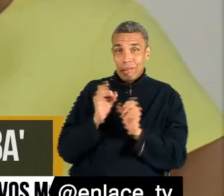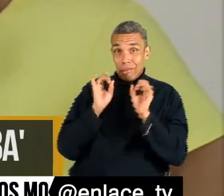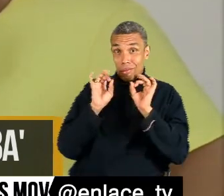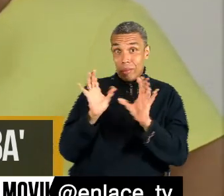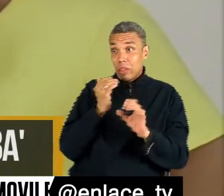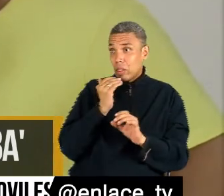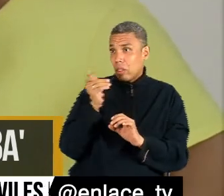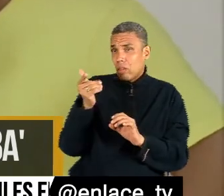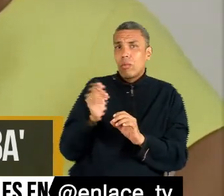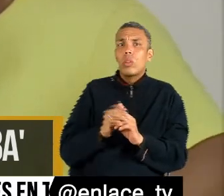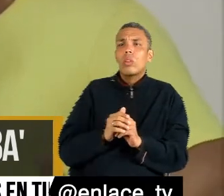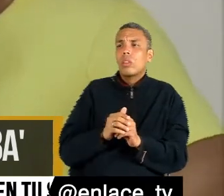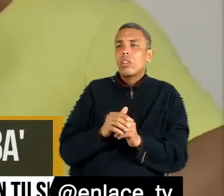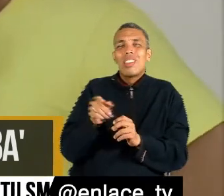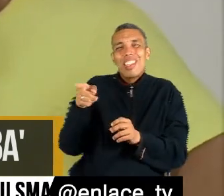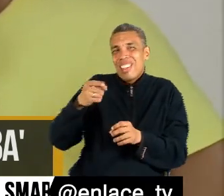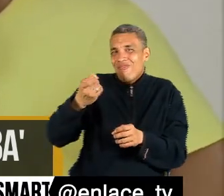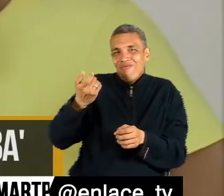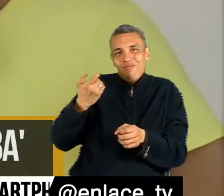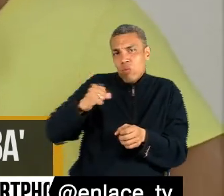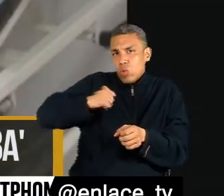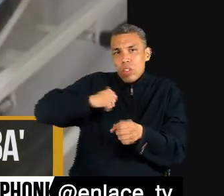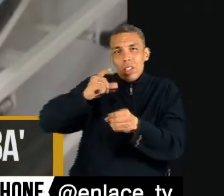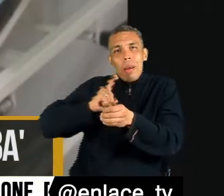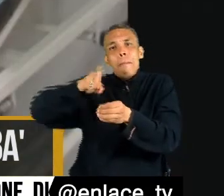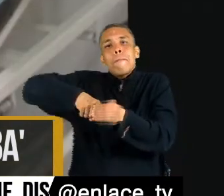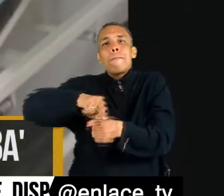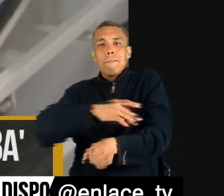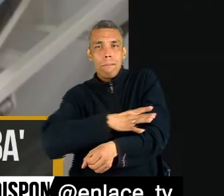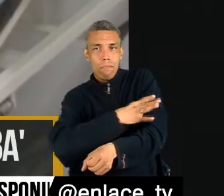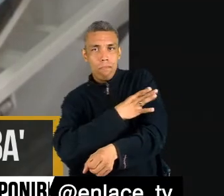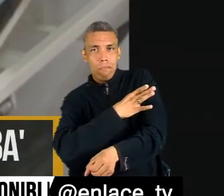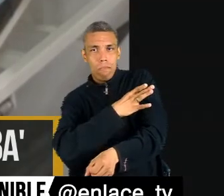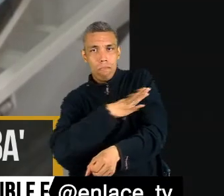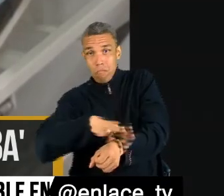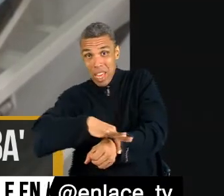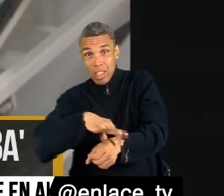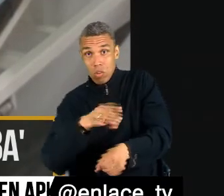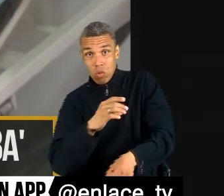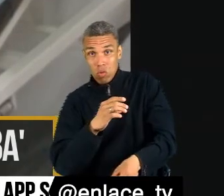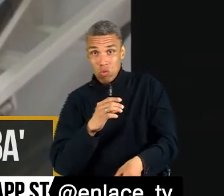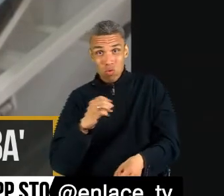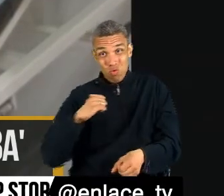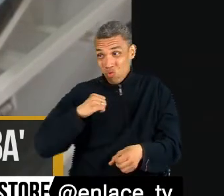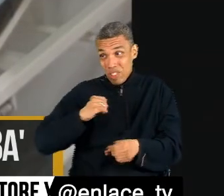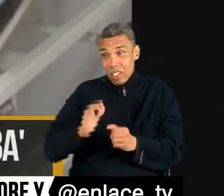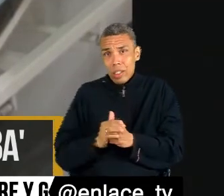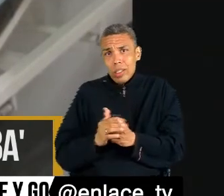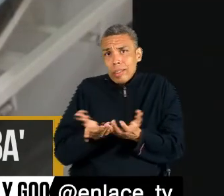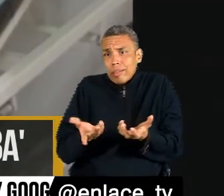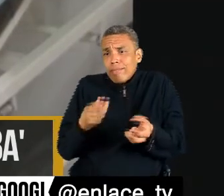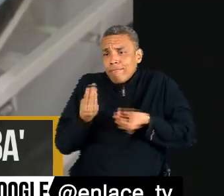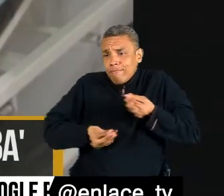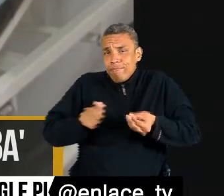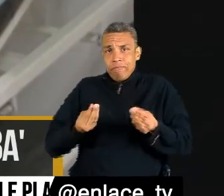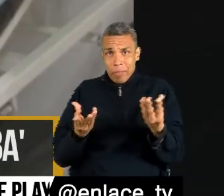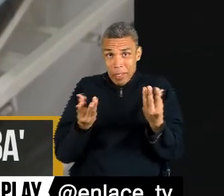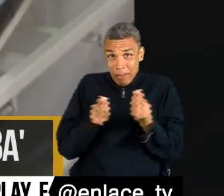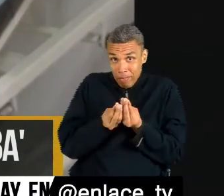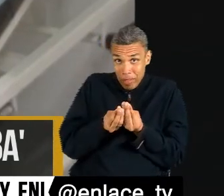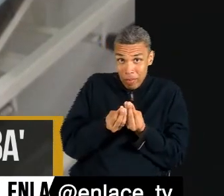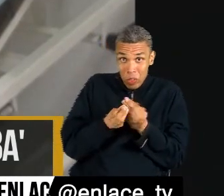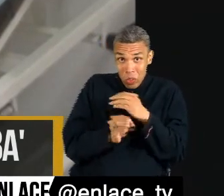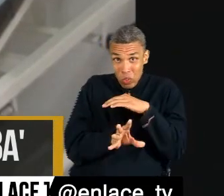el pelo o no comprendemos cuál es la situación. En todo caso, aquí nosotros los músicos estamos en la parte de